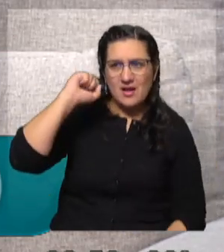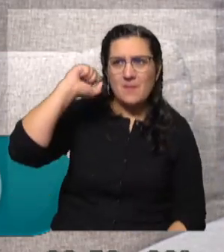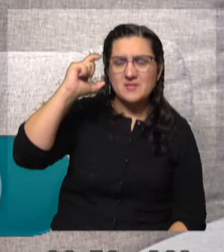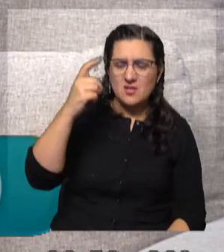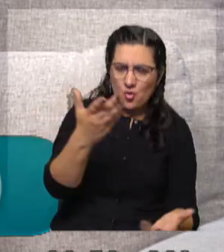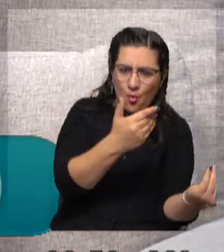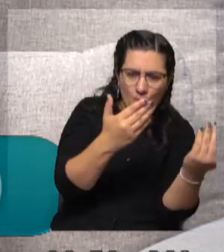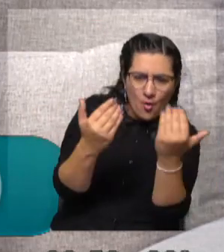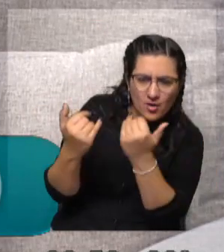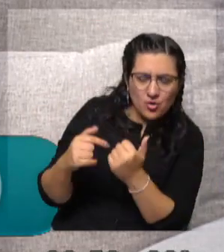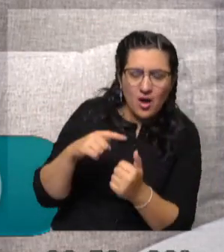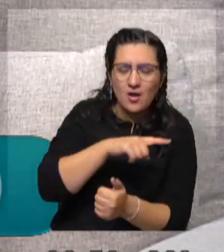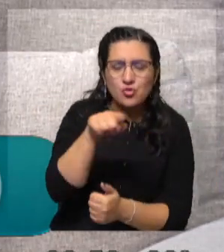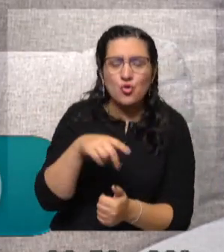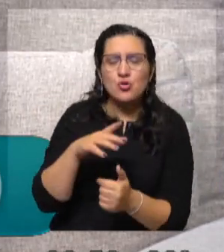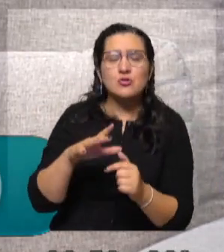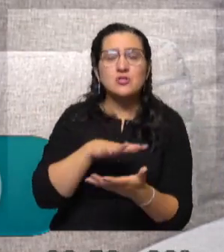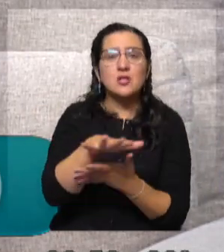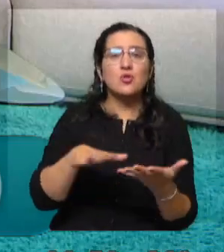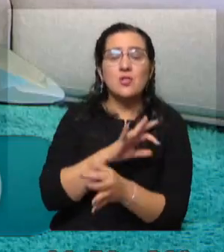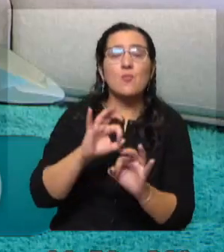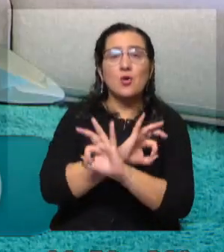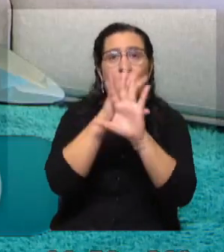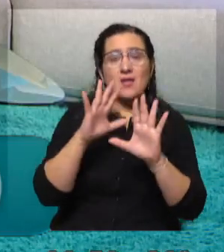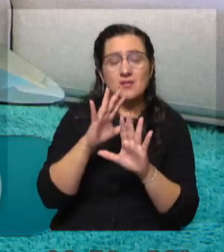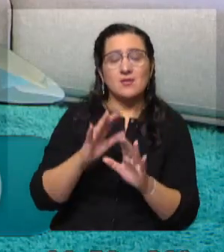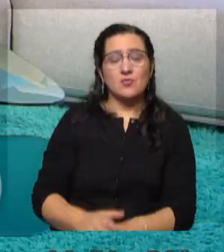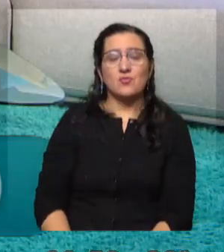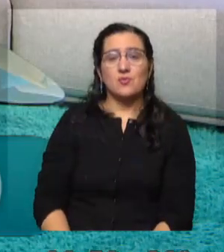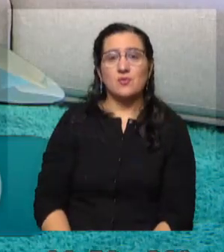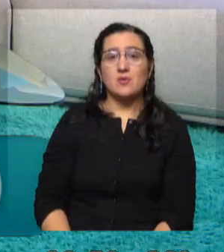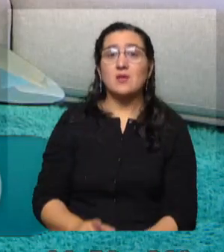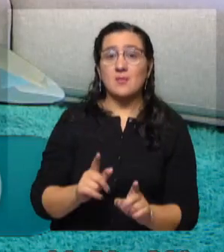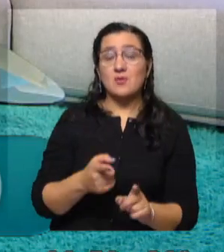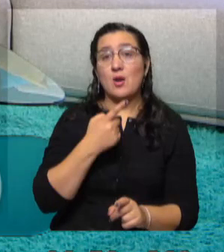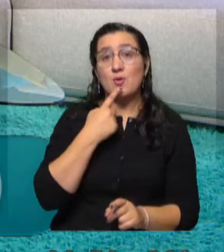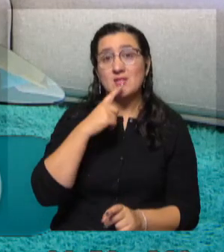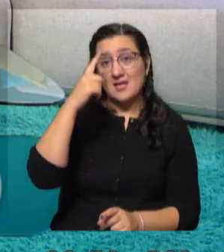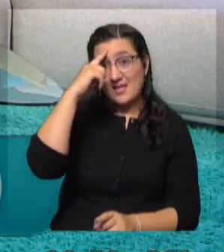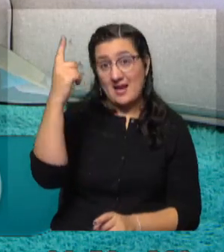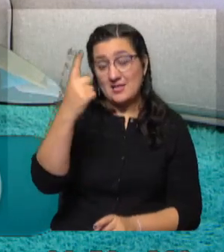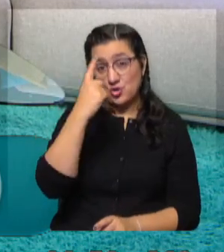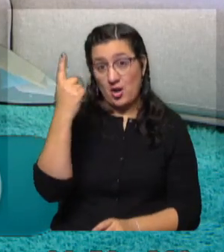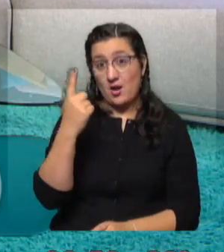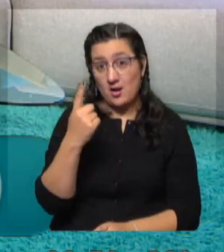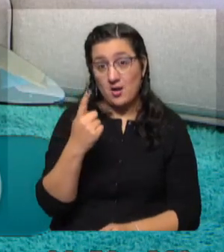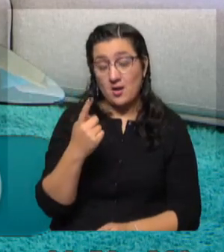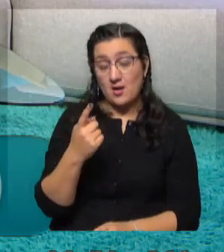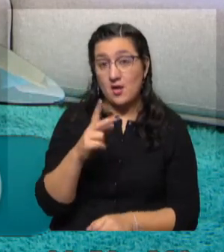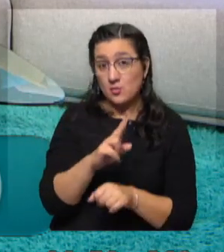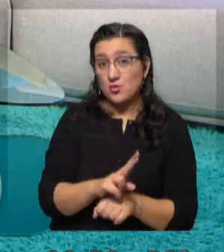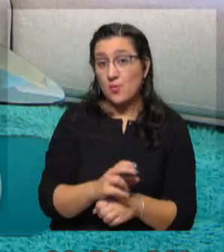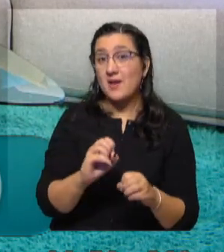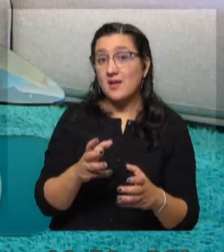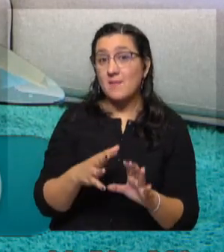convocatoria a todos los sectores democráticos para enfrentar esa lógica y está usando la política internacional en el buen sentido para tratar